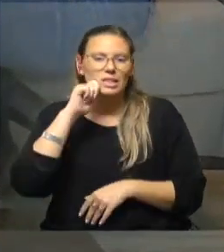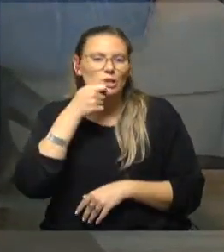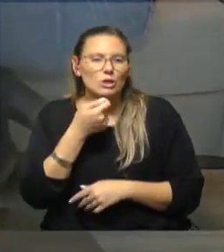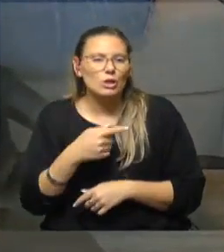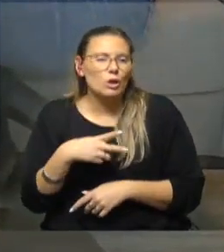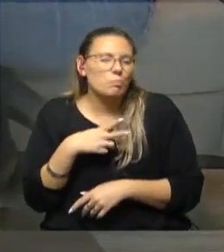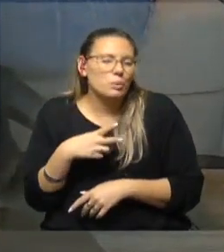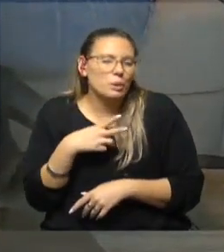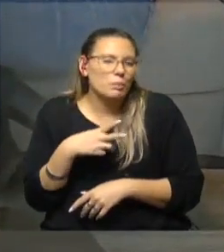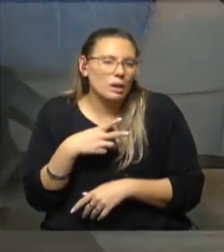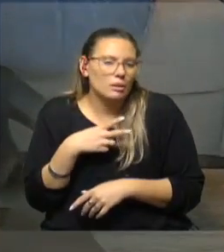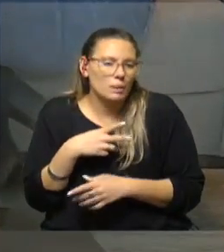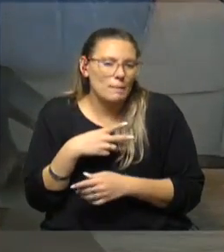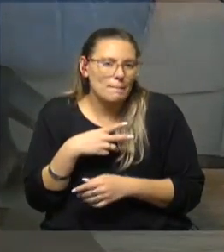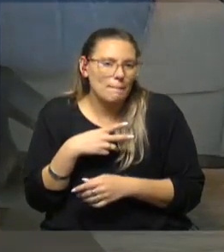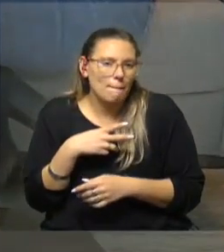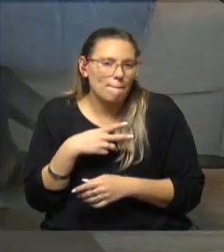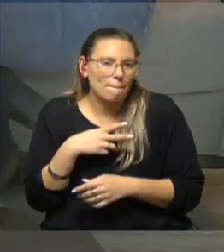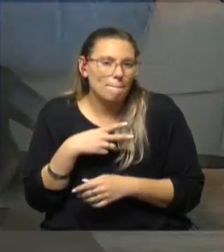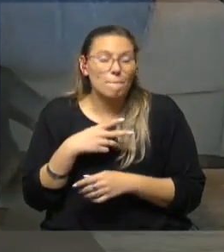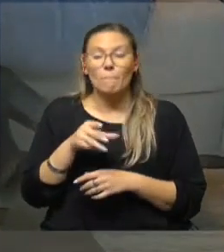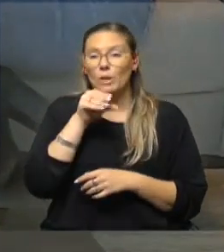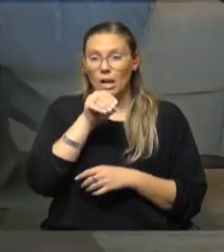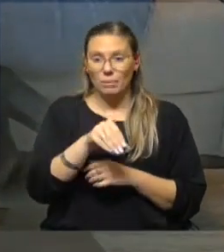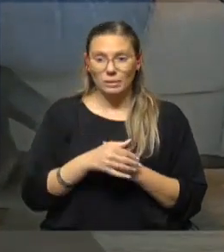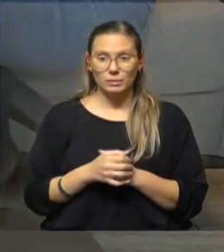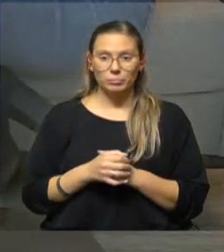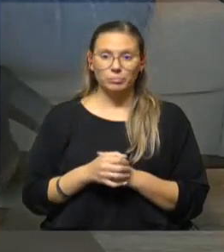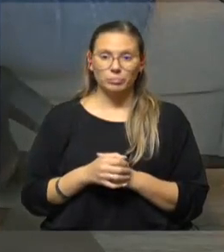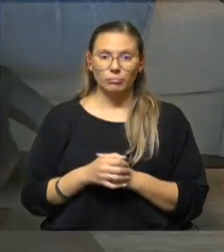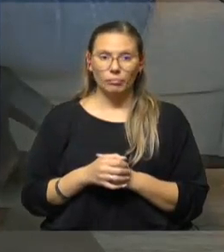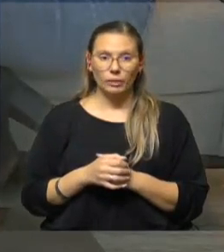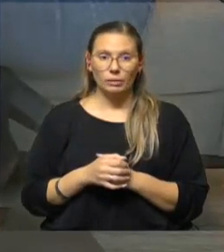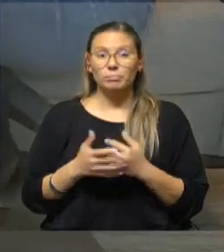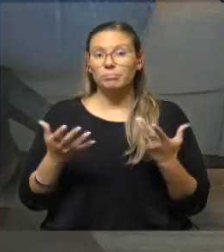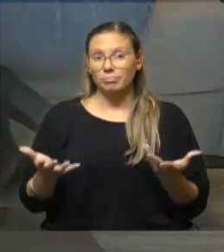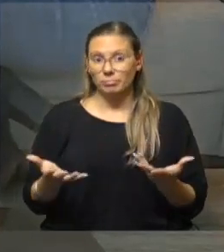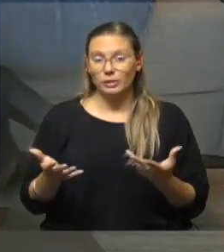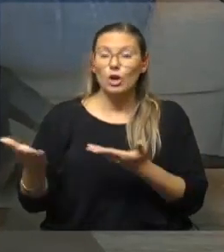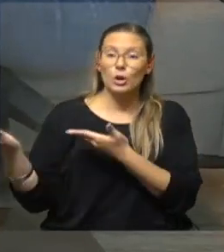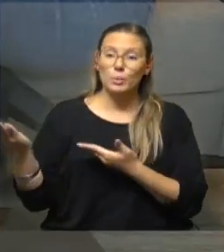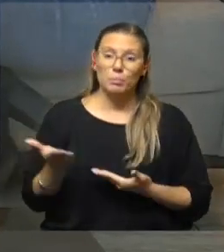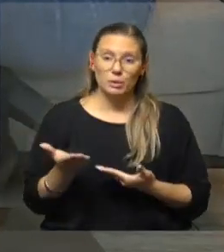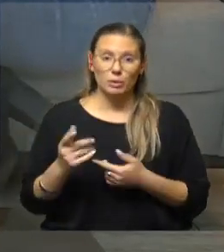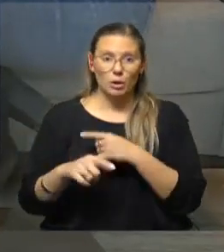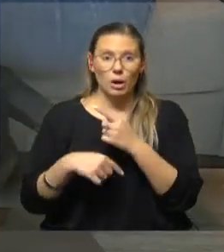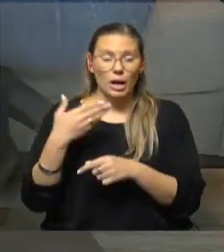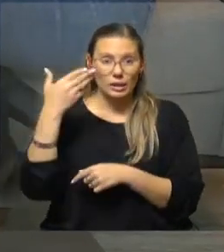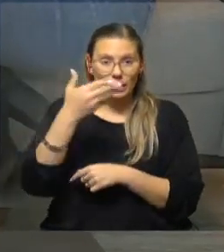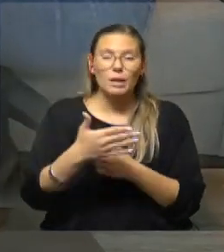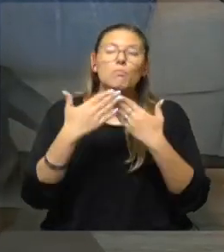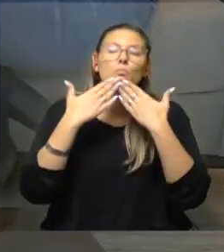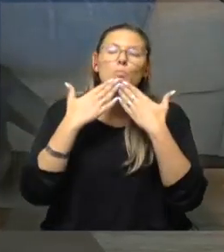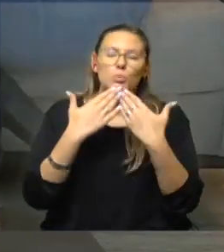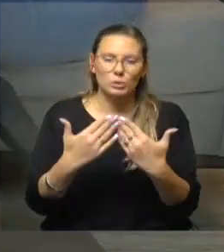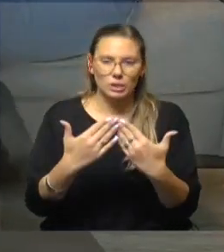de lo que, de lo que nos están hablando. Así que, bueno, les invito a ir para ahí. Muchas